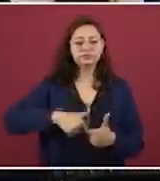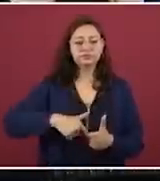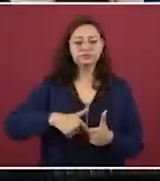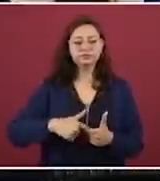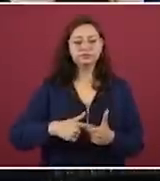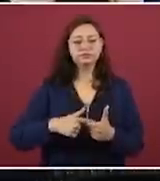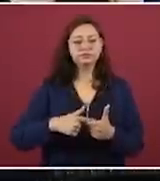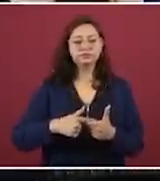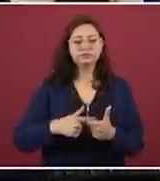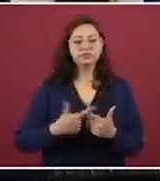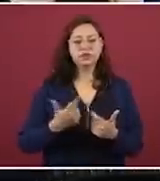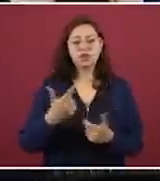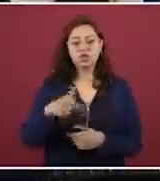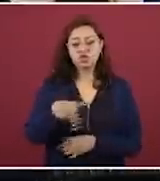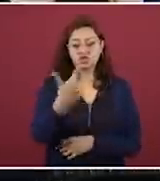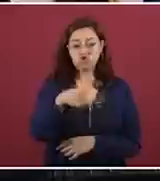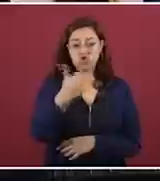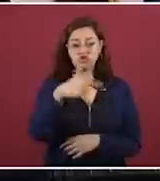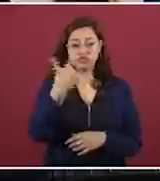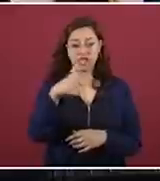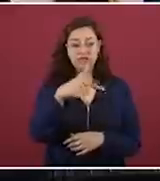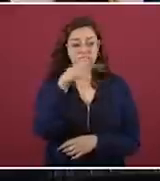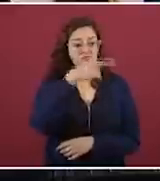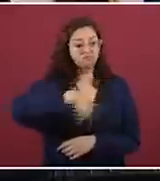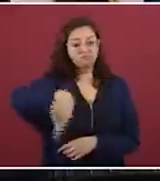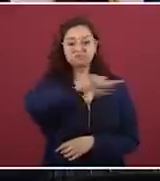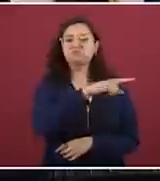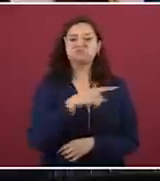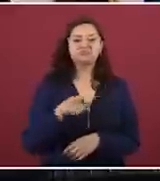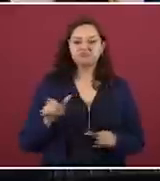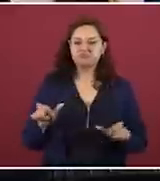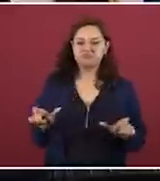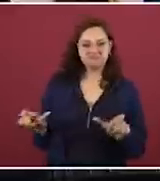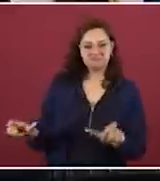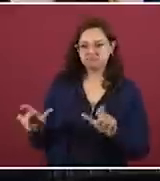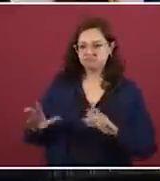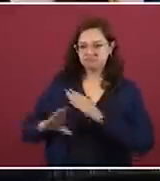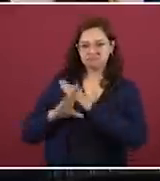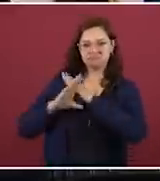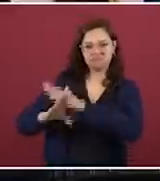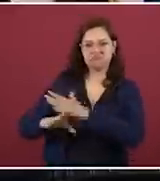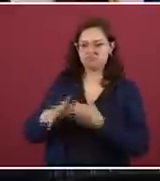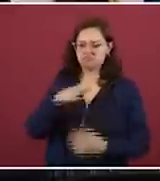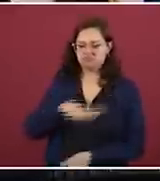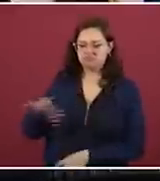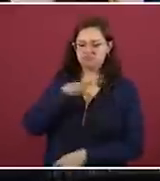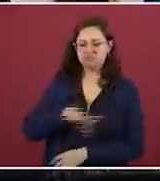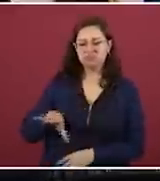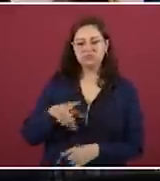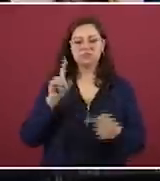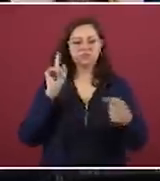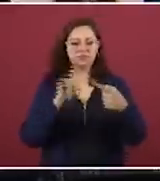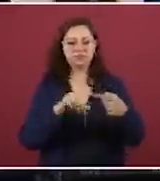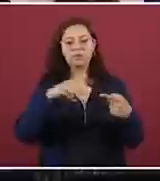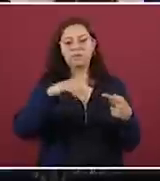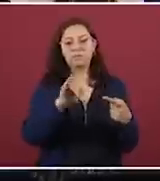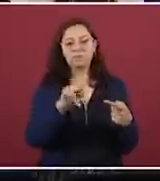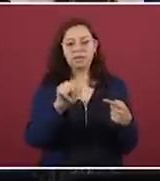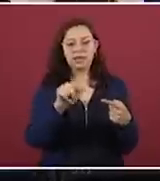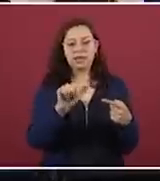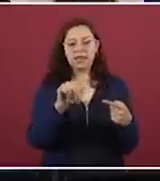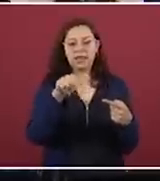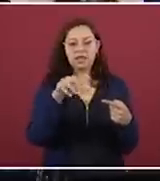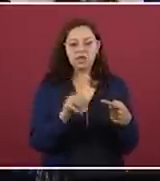combustibles. Estas son las 12 gasolineras que no permitieron que les verificaran. Es la gasolinera Millennium